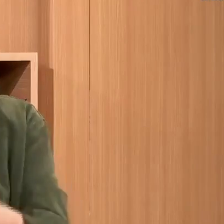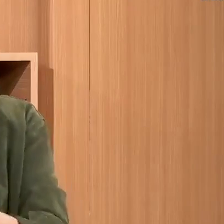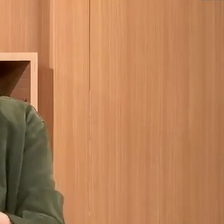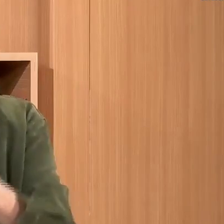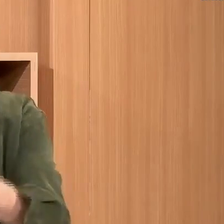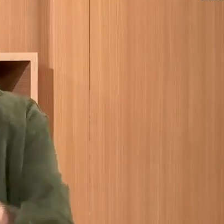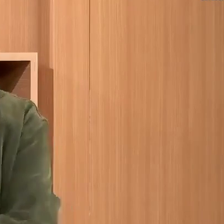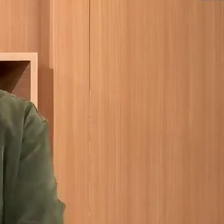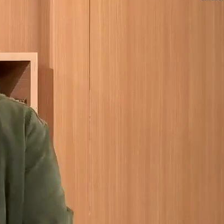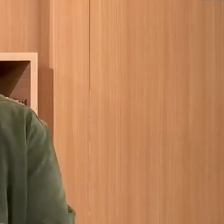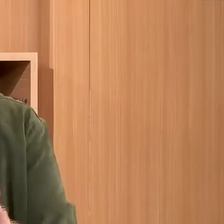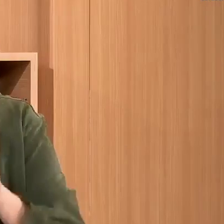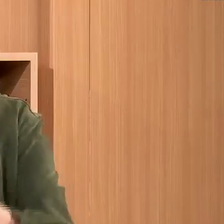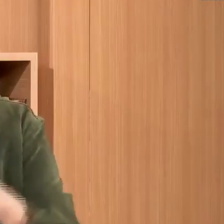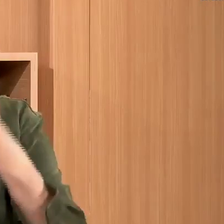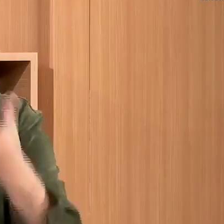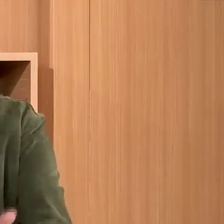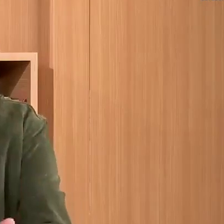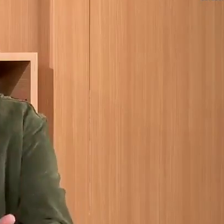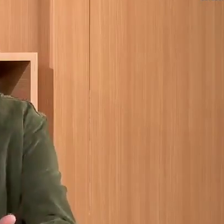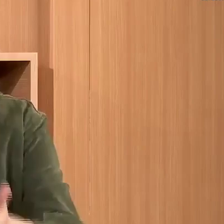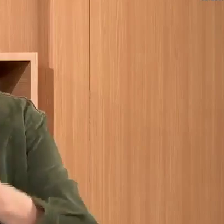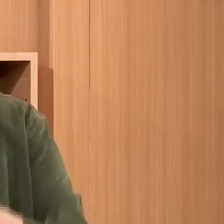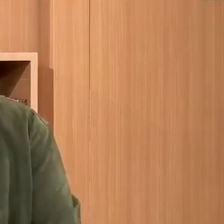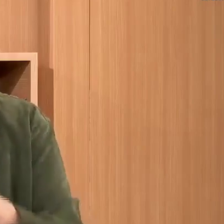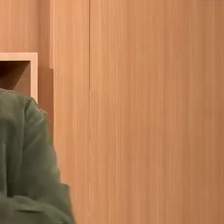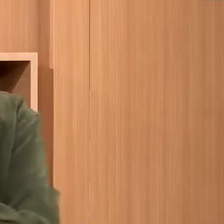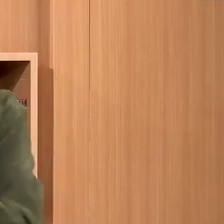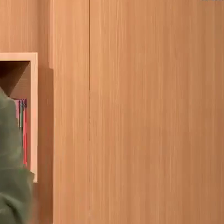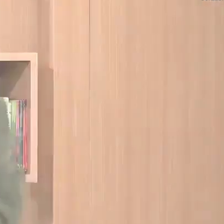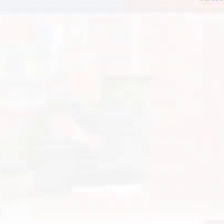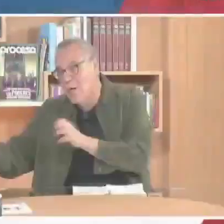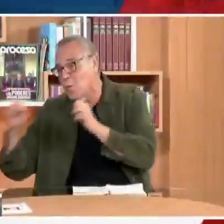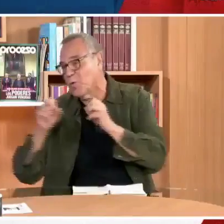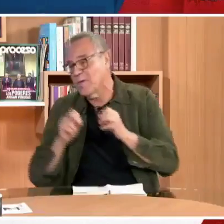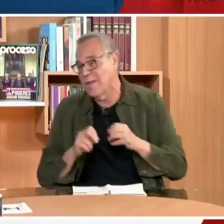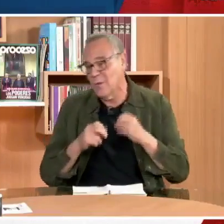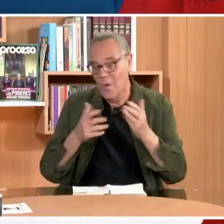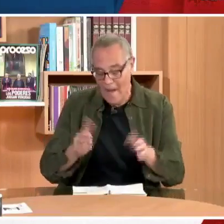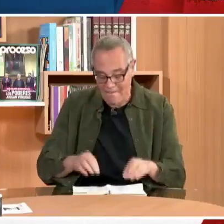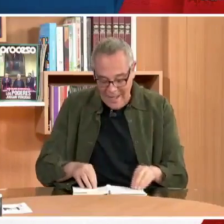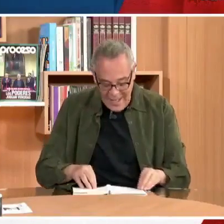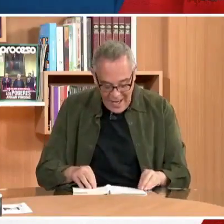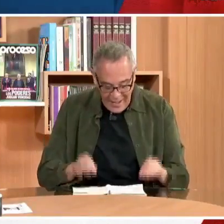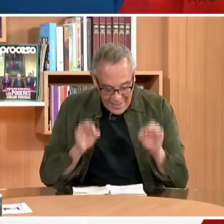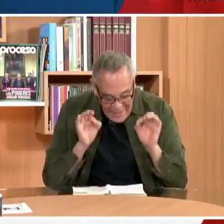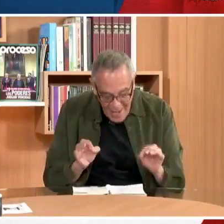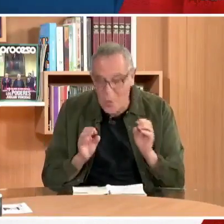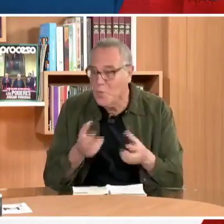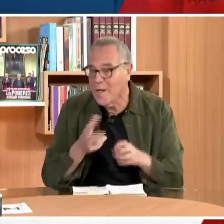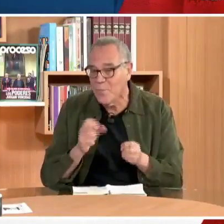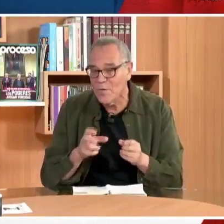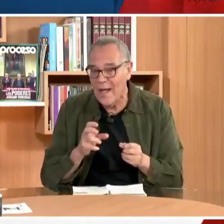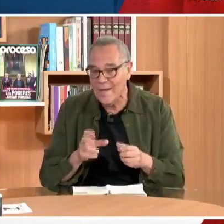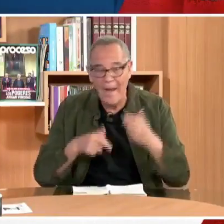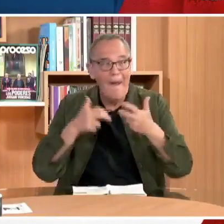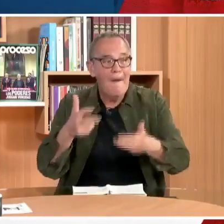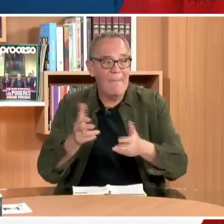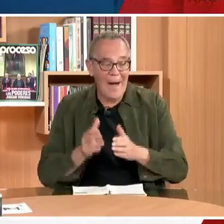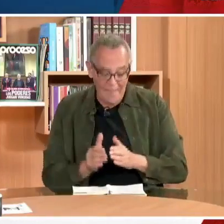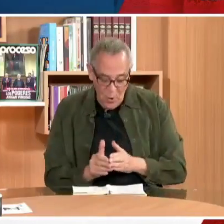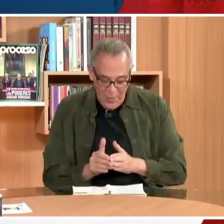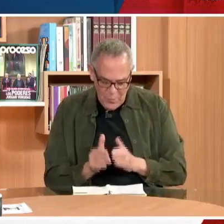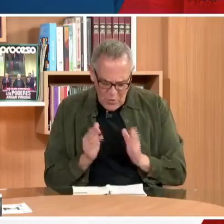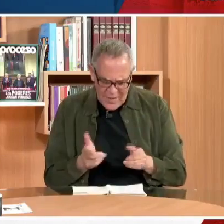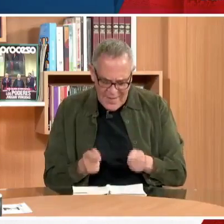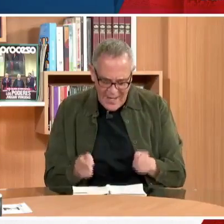de acciones de esta filial de Odebrecht y DESA, que es el 25% mexicana. Y algo muy importante,